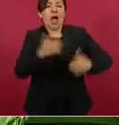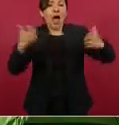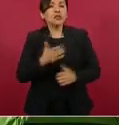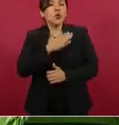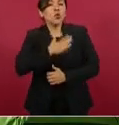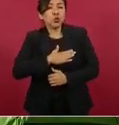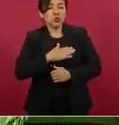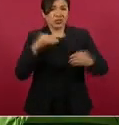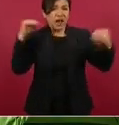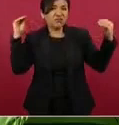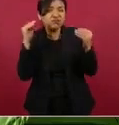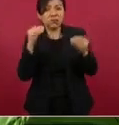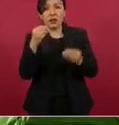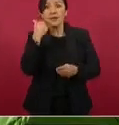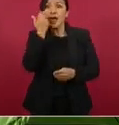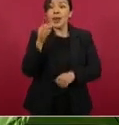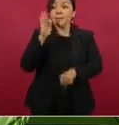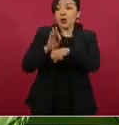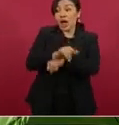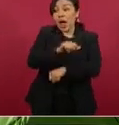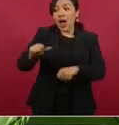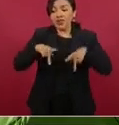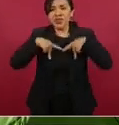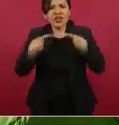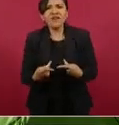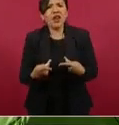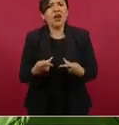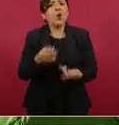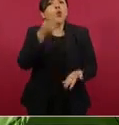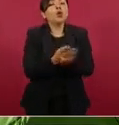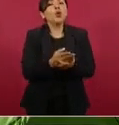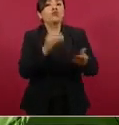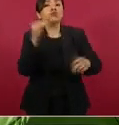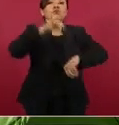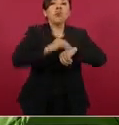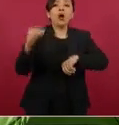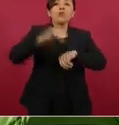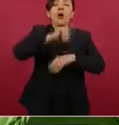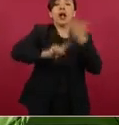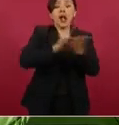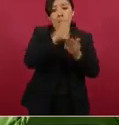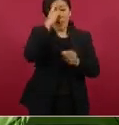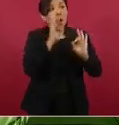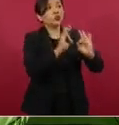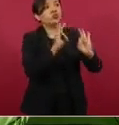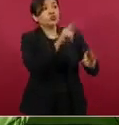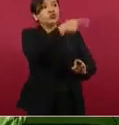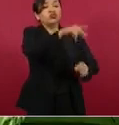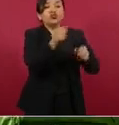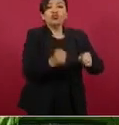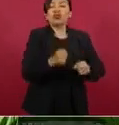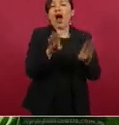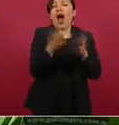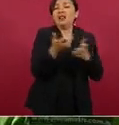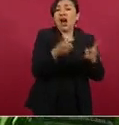justicia, en vez de proteger al débil, solo sirven para legalizar los despojos que comete el